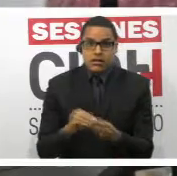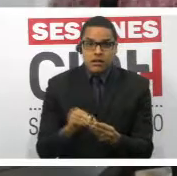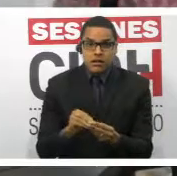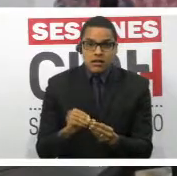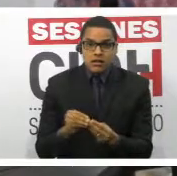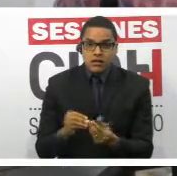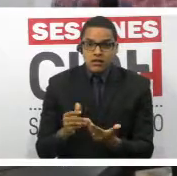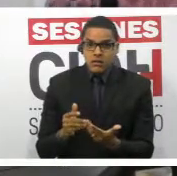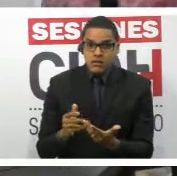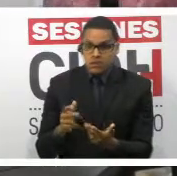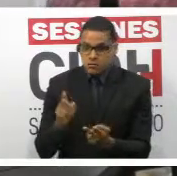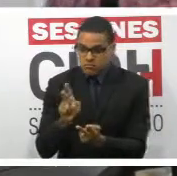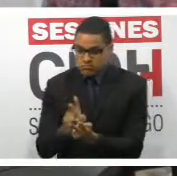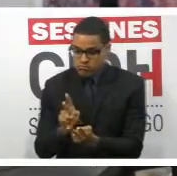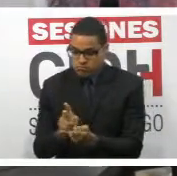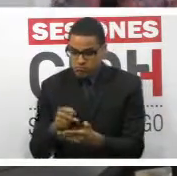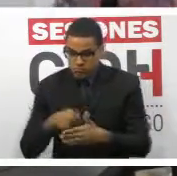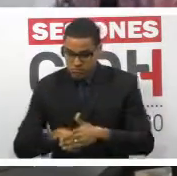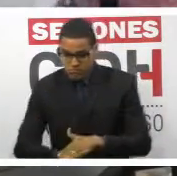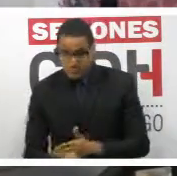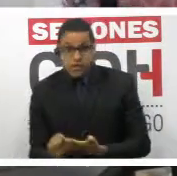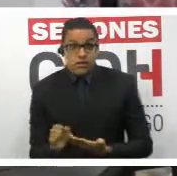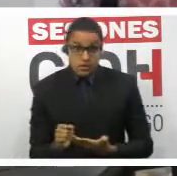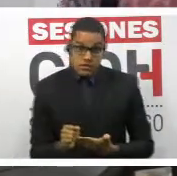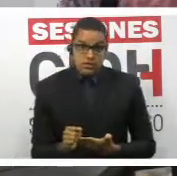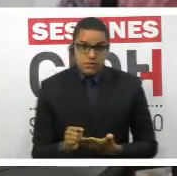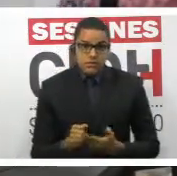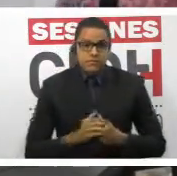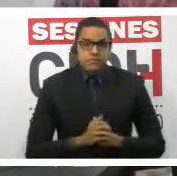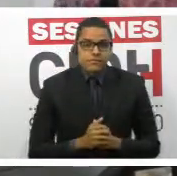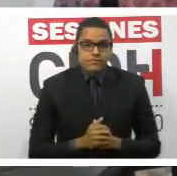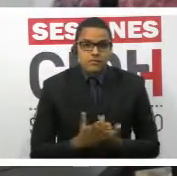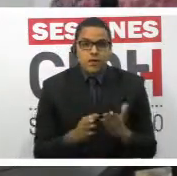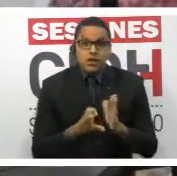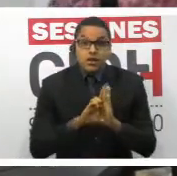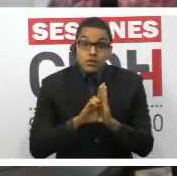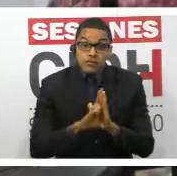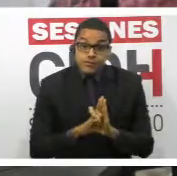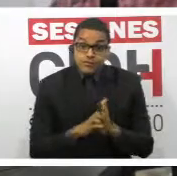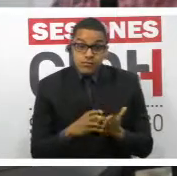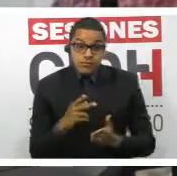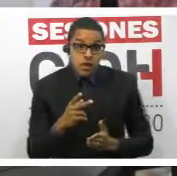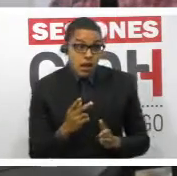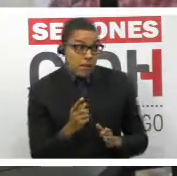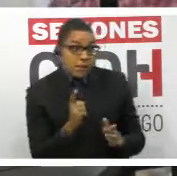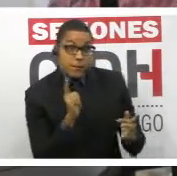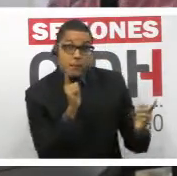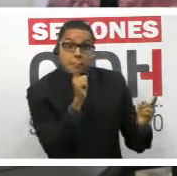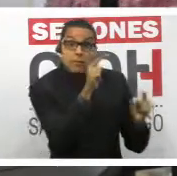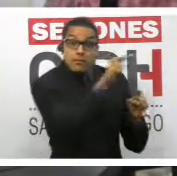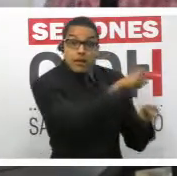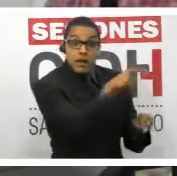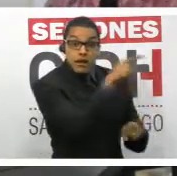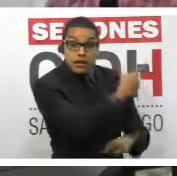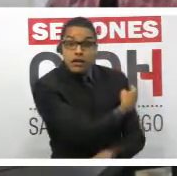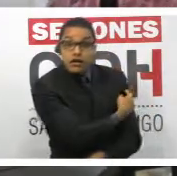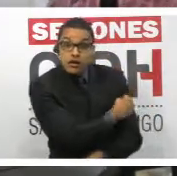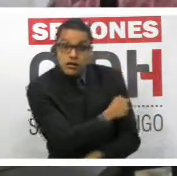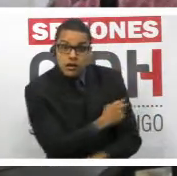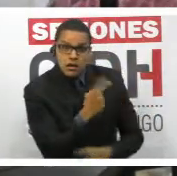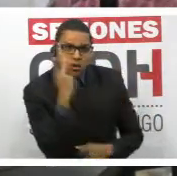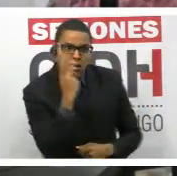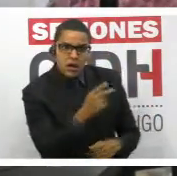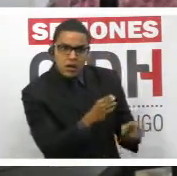a un centro médico y nos damos cuenta que la que la puerta es sumamente angosta y las camillas altas y que nos